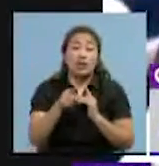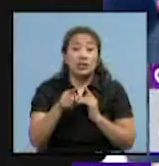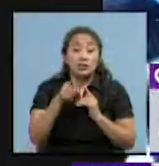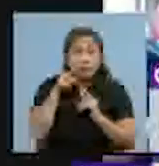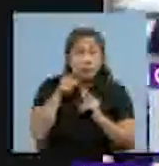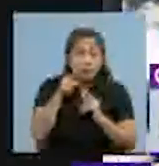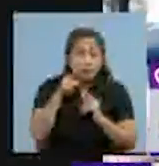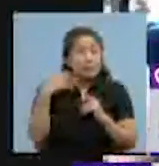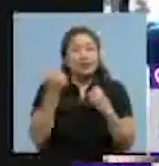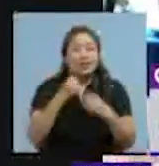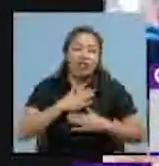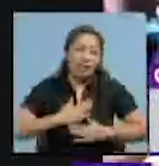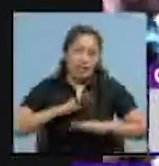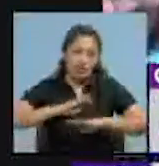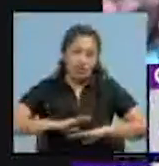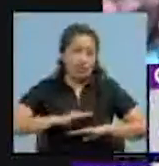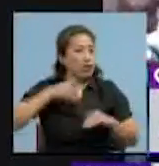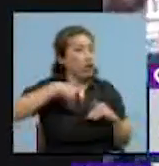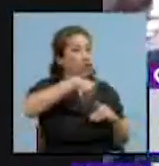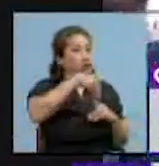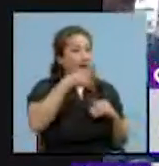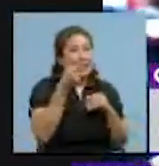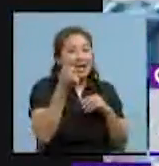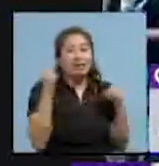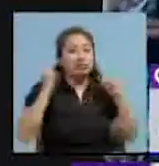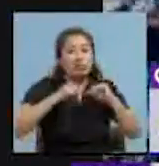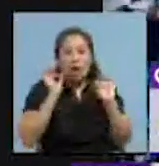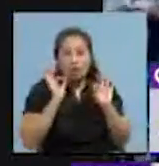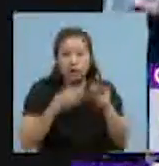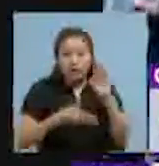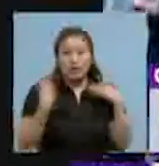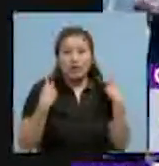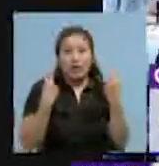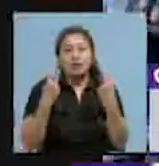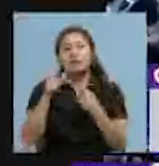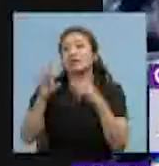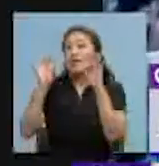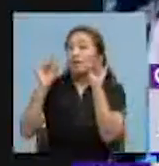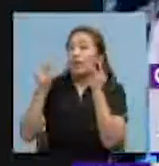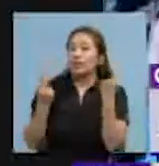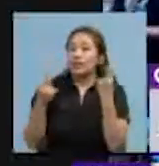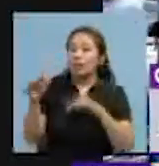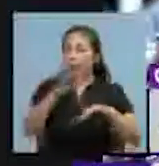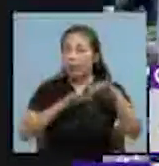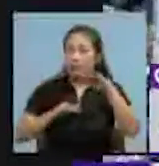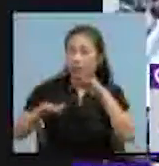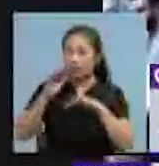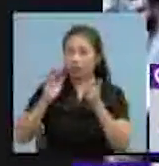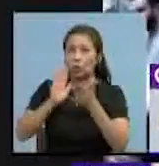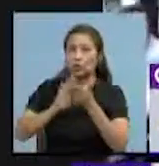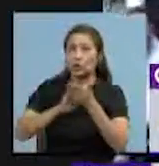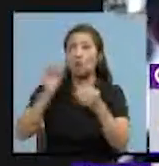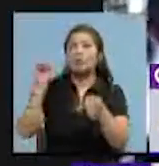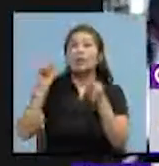tranquilidad enorme. Enorme. Bueno, un duro para viajar, ¿no? Nos costó. Sí, sí, costó mucho. Mal la organización respecto del